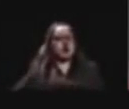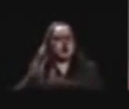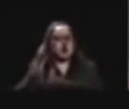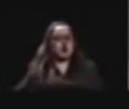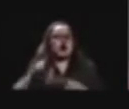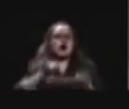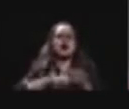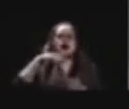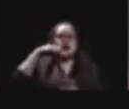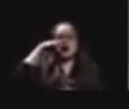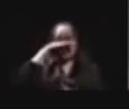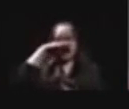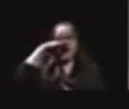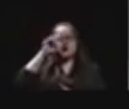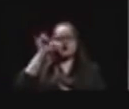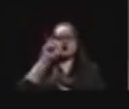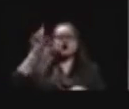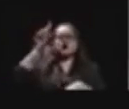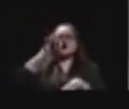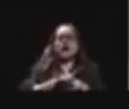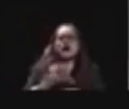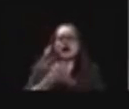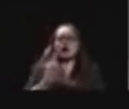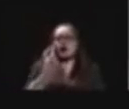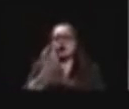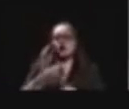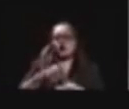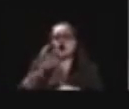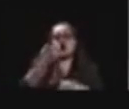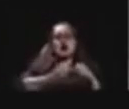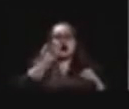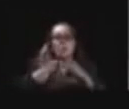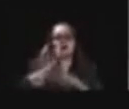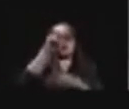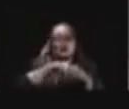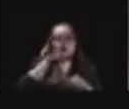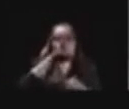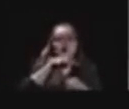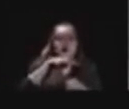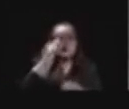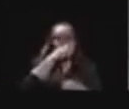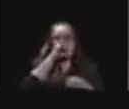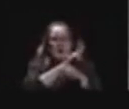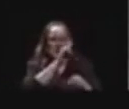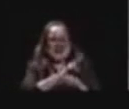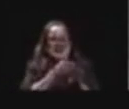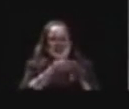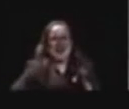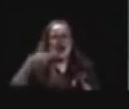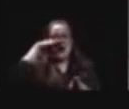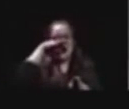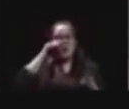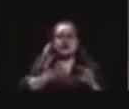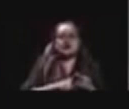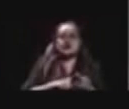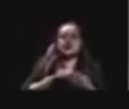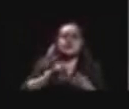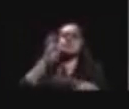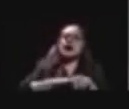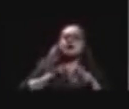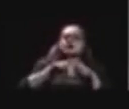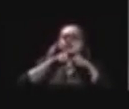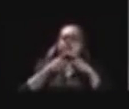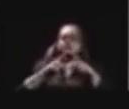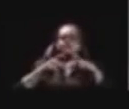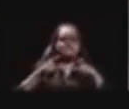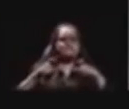tendrán gratuidad a partir del 1 de enero de 2019 y se ampliarán paulatinamente.